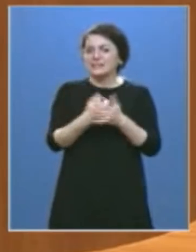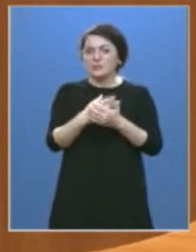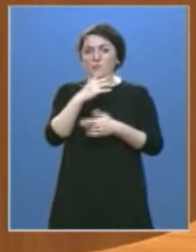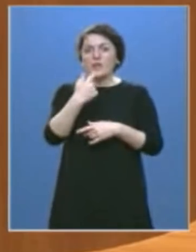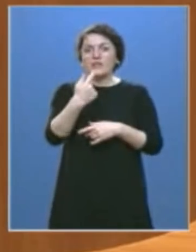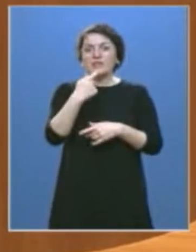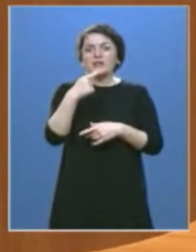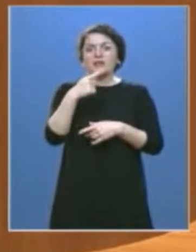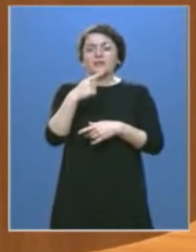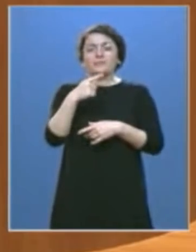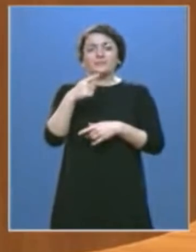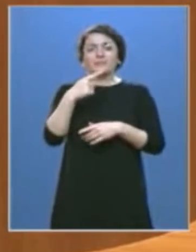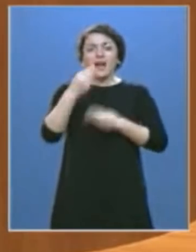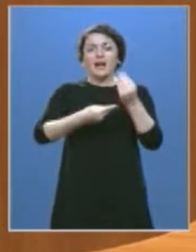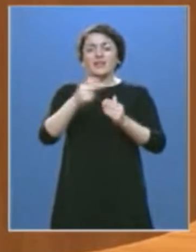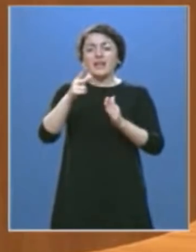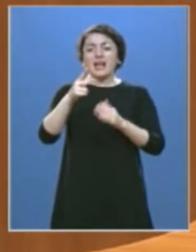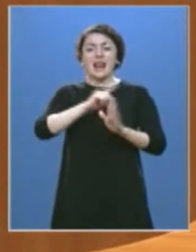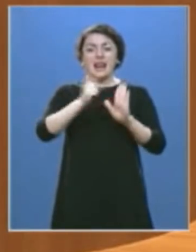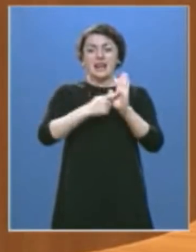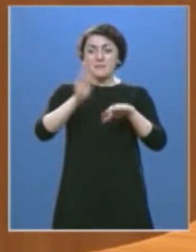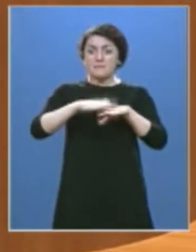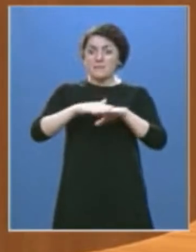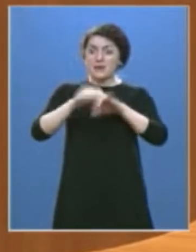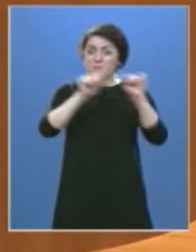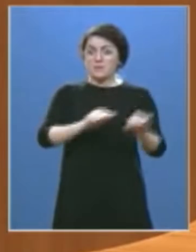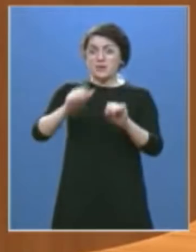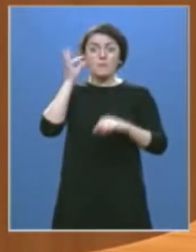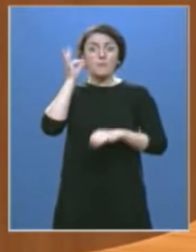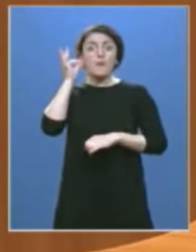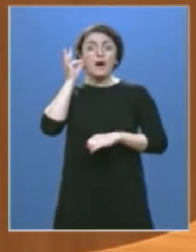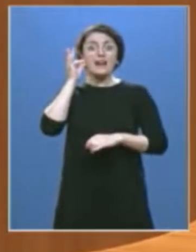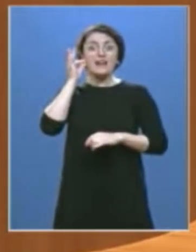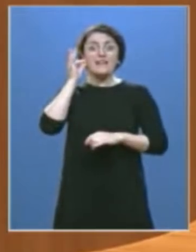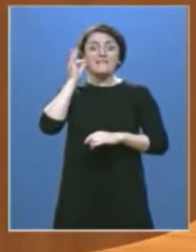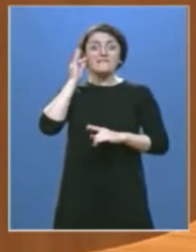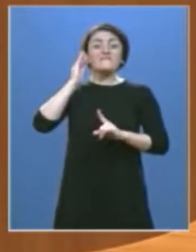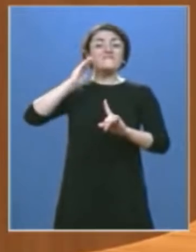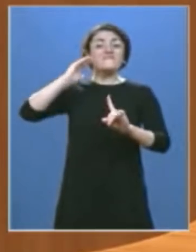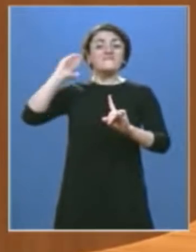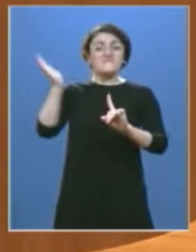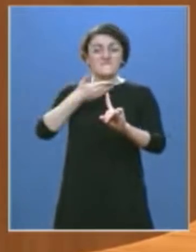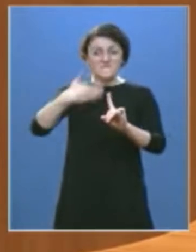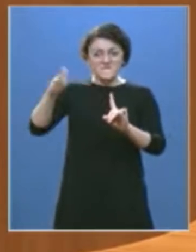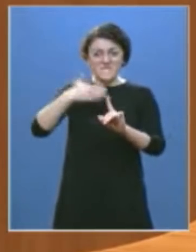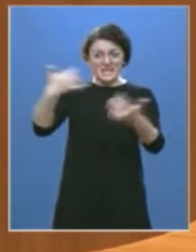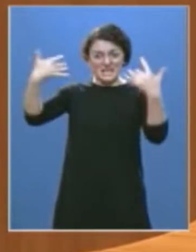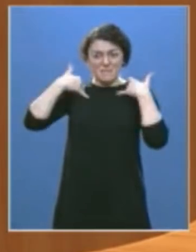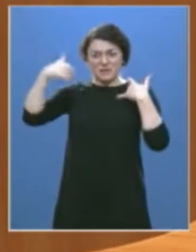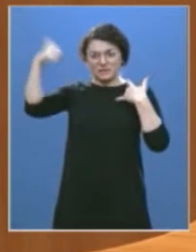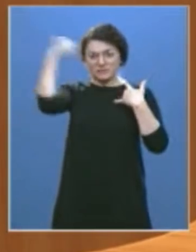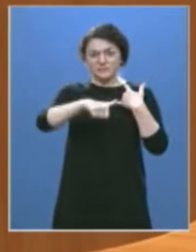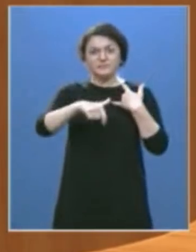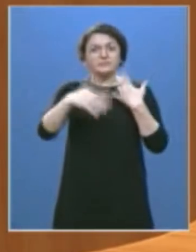iban a hacer unha lei para proteger as mozas víctimas de violencia de género. Donde queda eso? Si, si, si. Eso queda absolutamente diluído